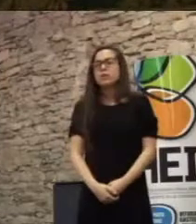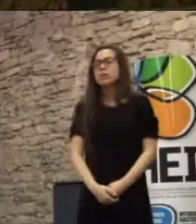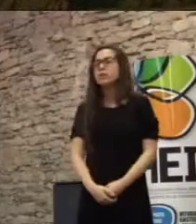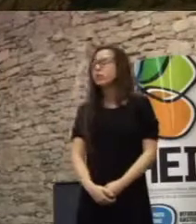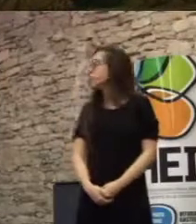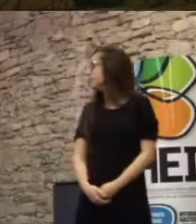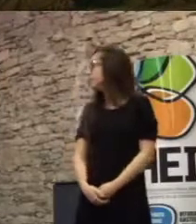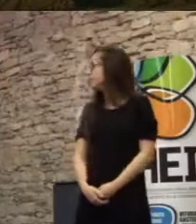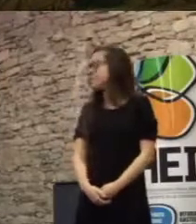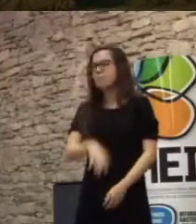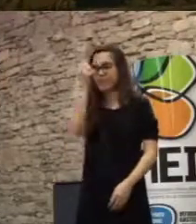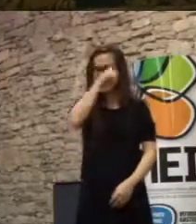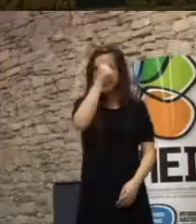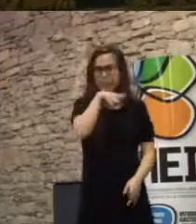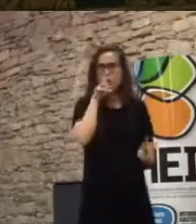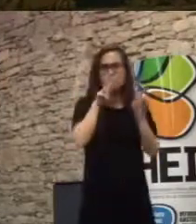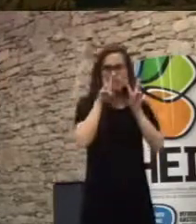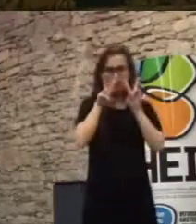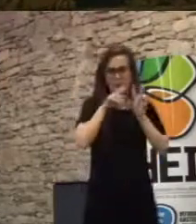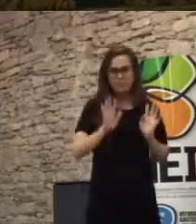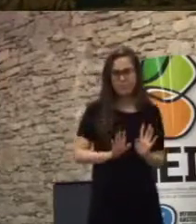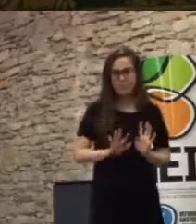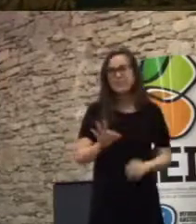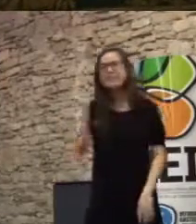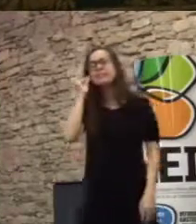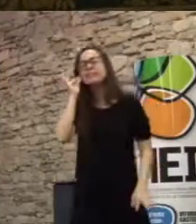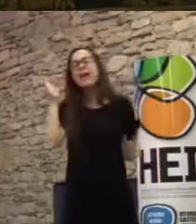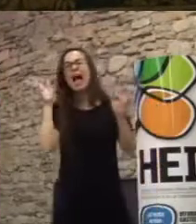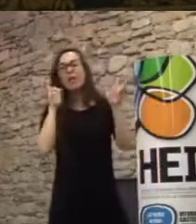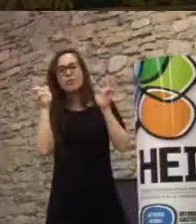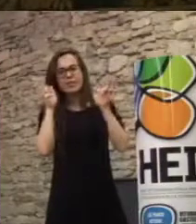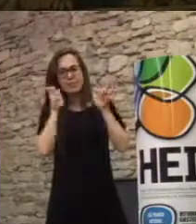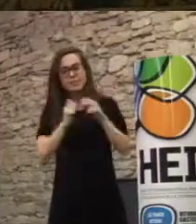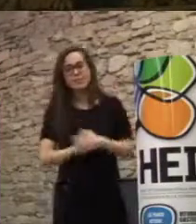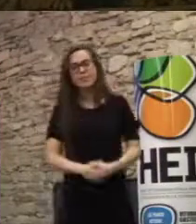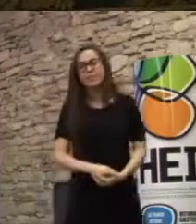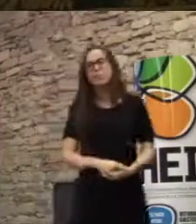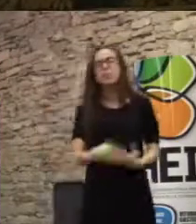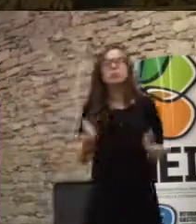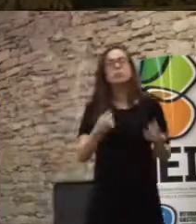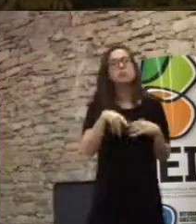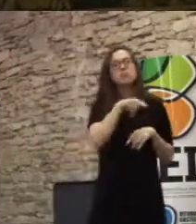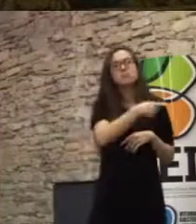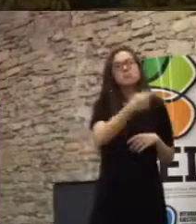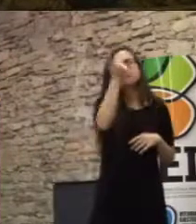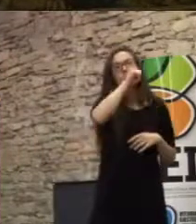es visual ella es auditiva sba un viaje a alemania y tres bonito regalo